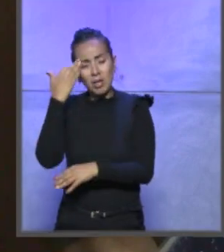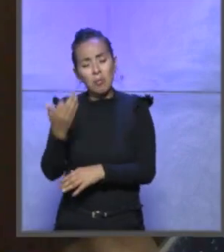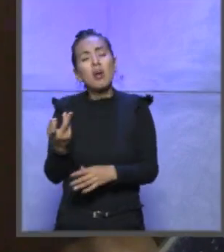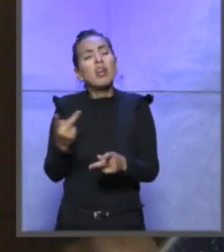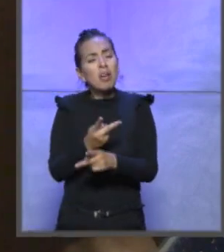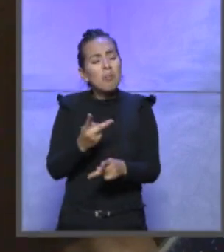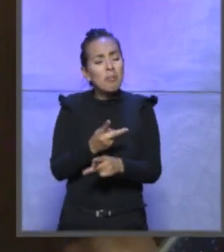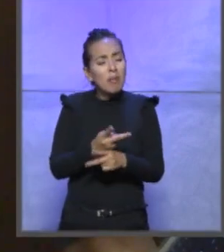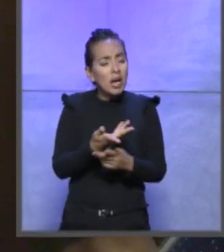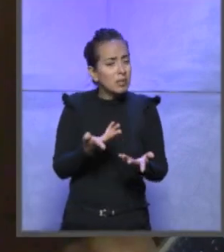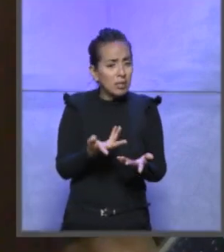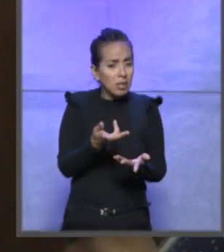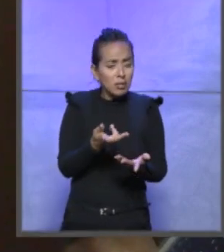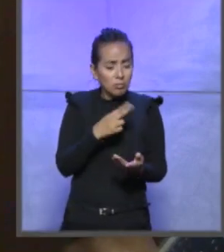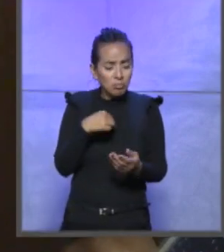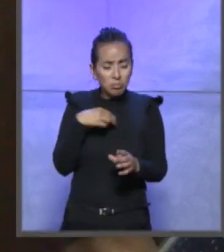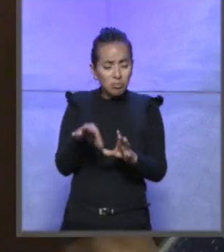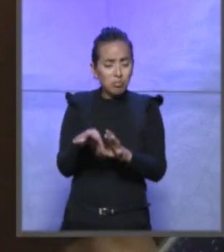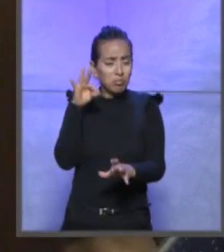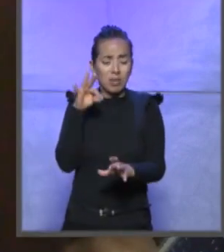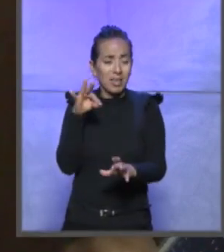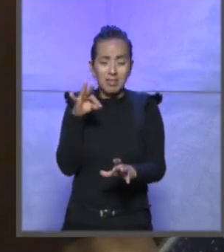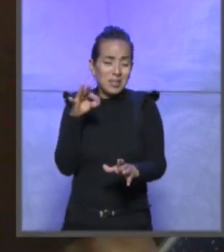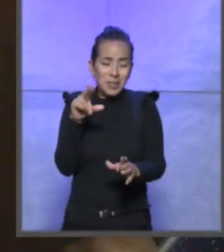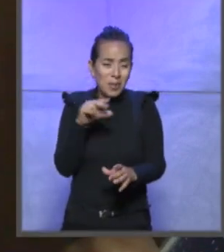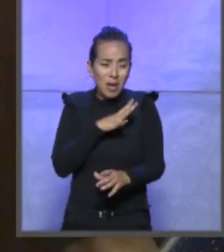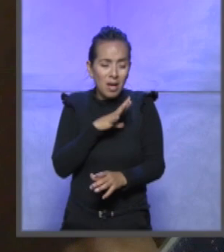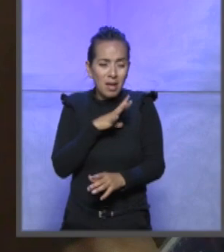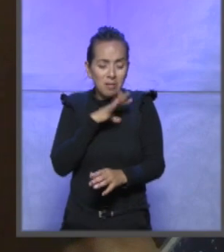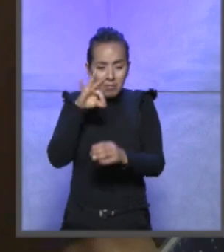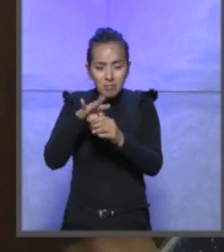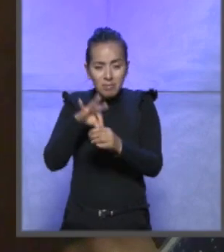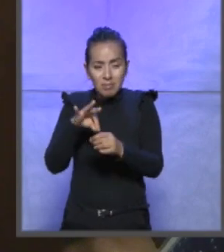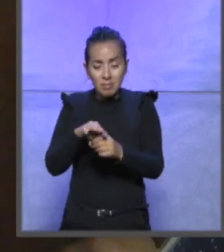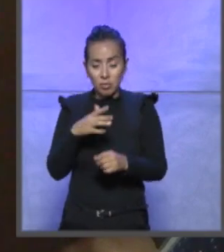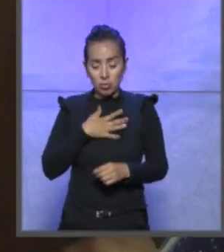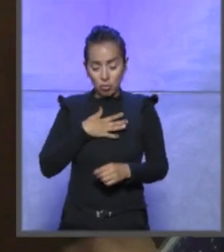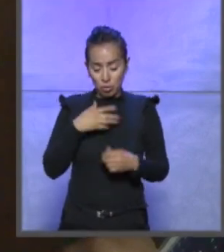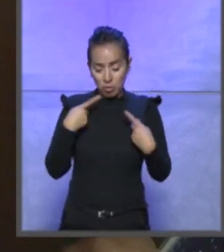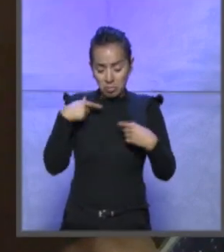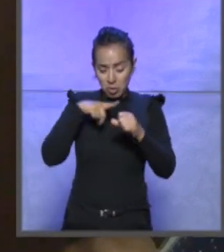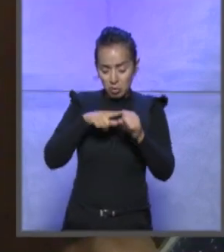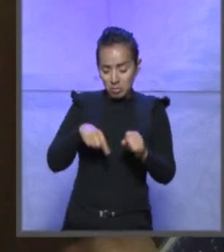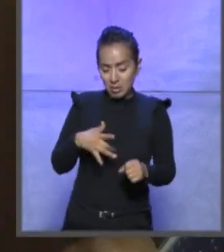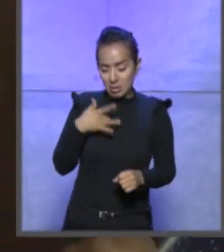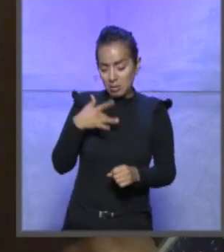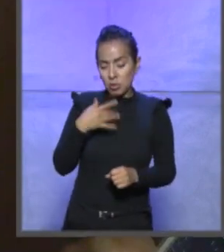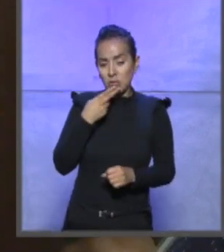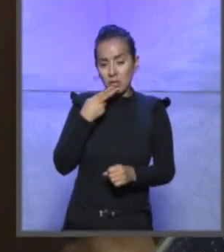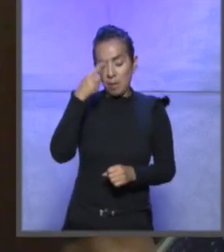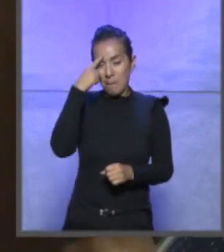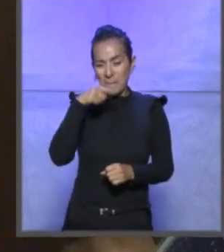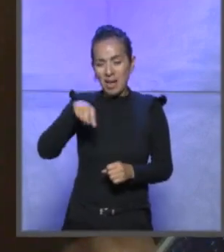con el resto del tiempo en el que no estamos durante elecciones? Porque como bien se mencionaba también, al menos yo en lo personal me he sentido